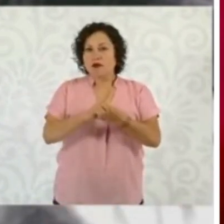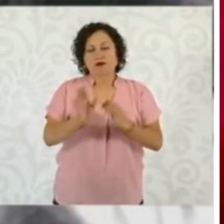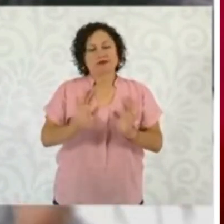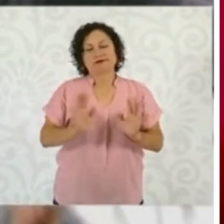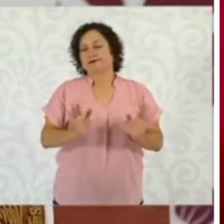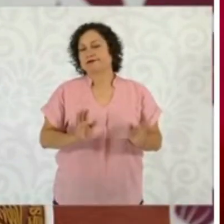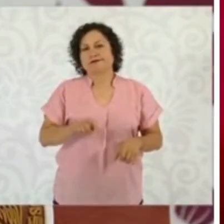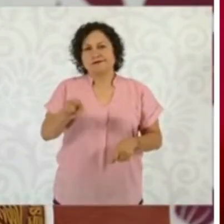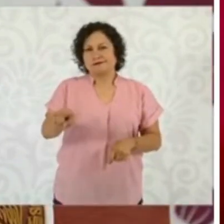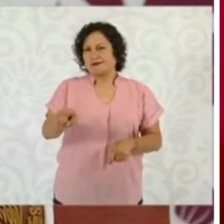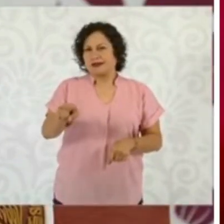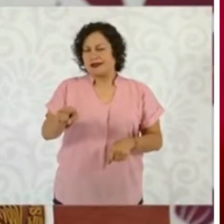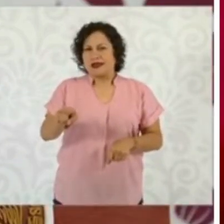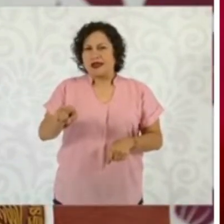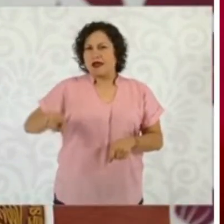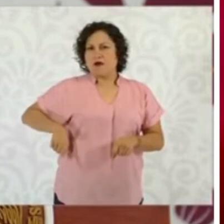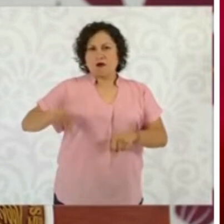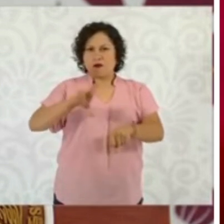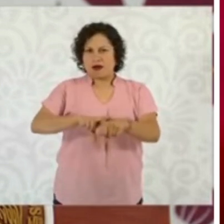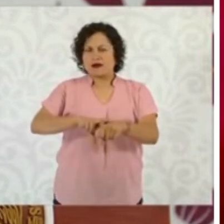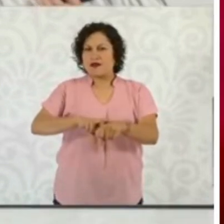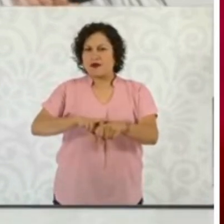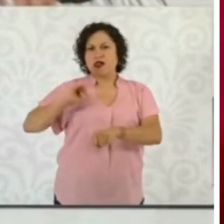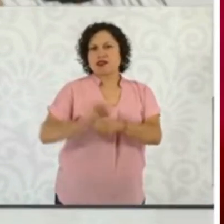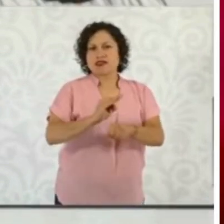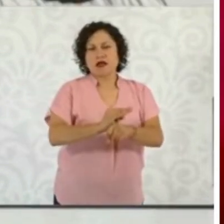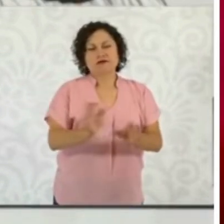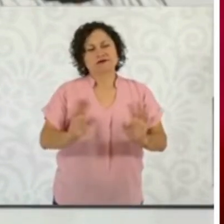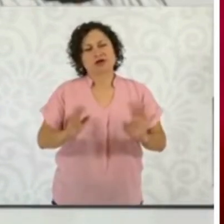pues, nunca él fue presidente del tribunal, no va a proteger a